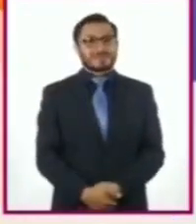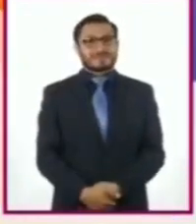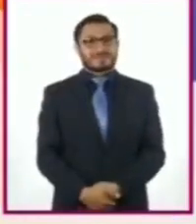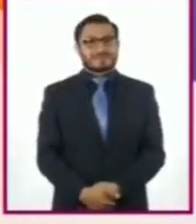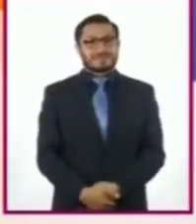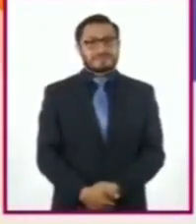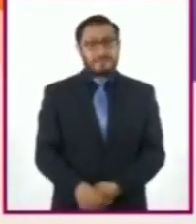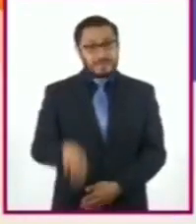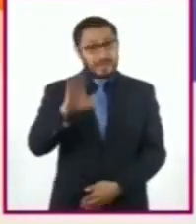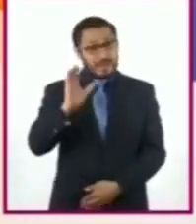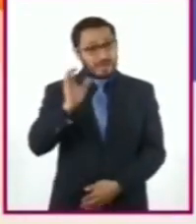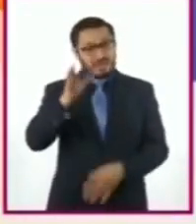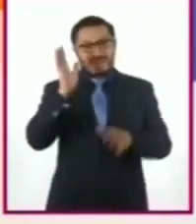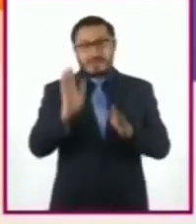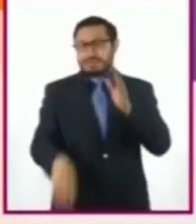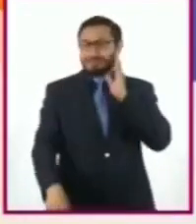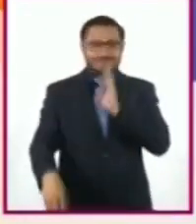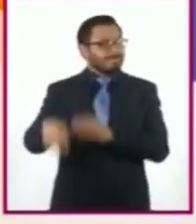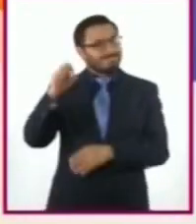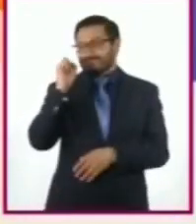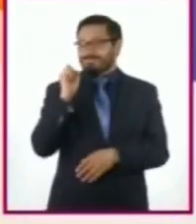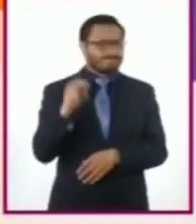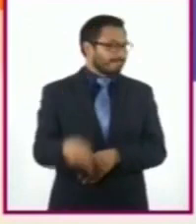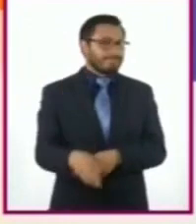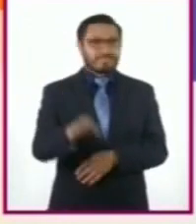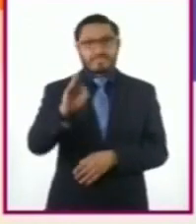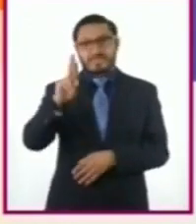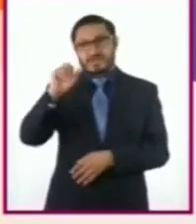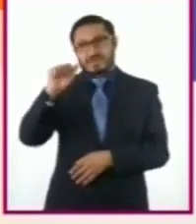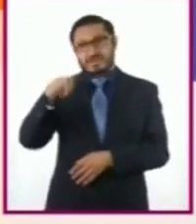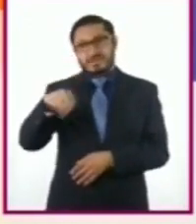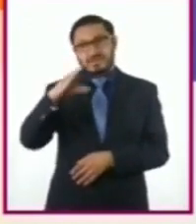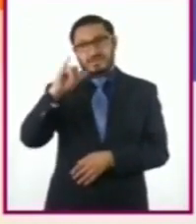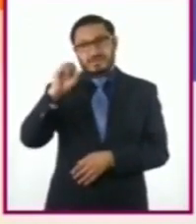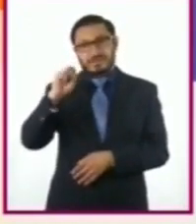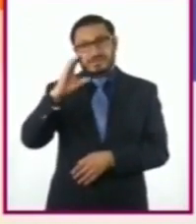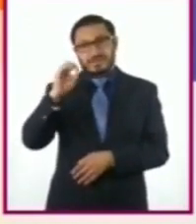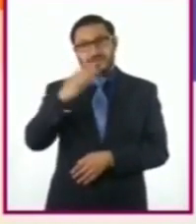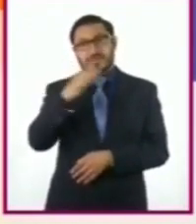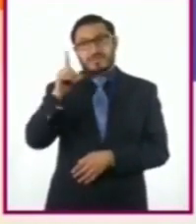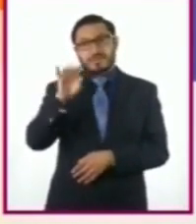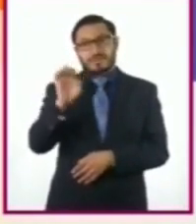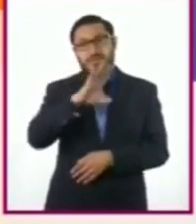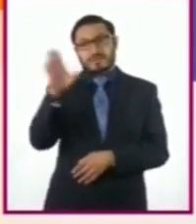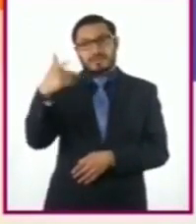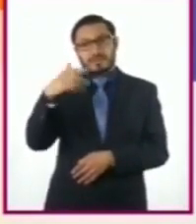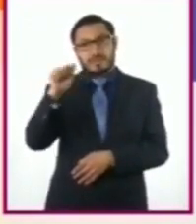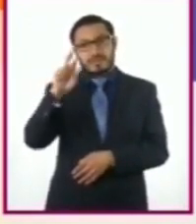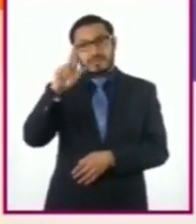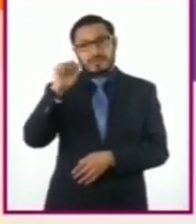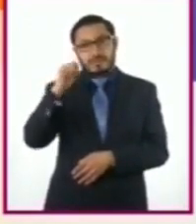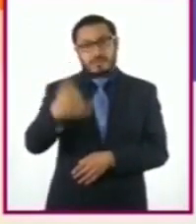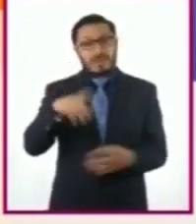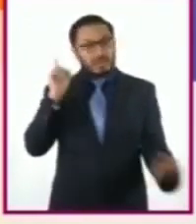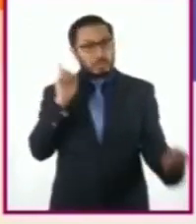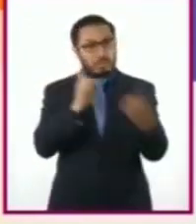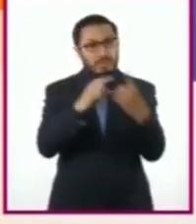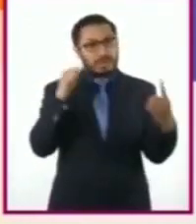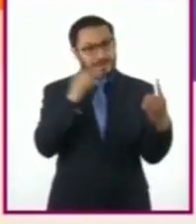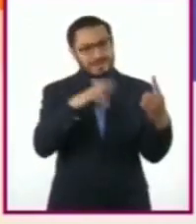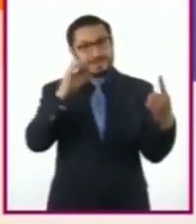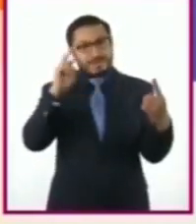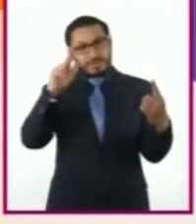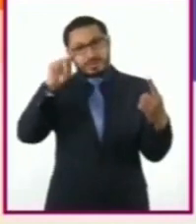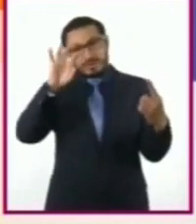Cuando viene el infortunado Francisco de Garay a encontrarse con Cortés en diciembre de